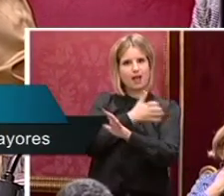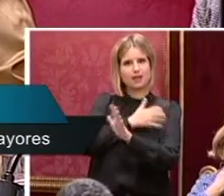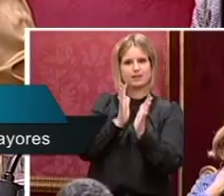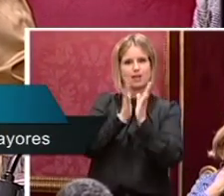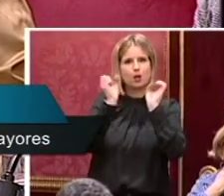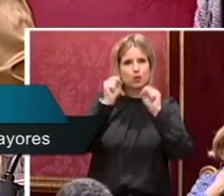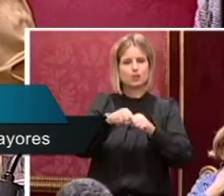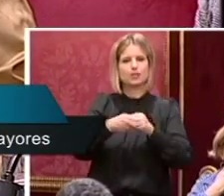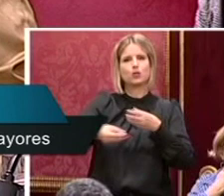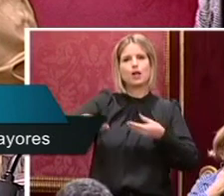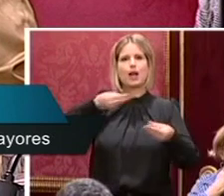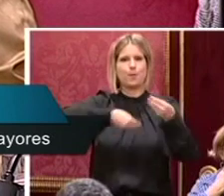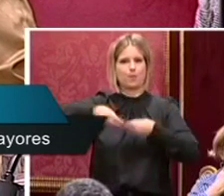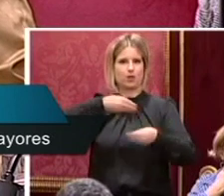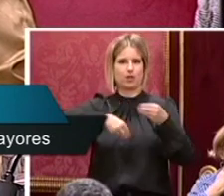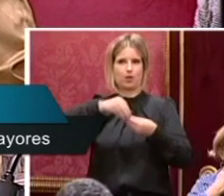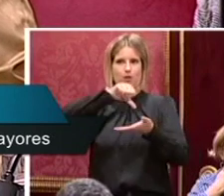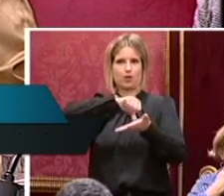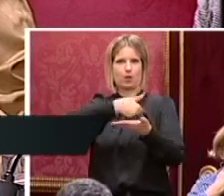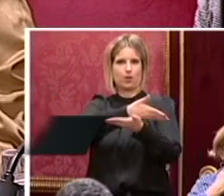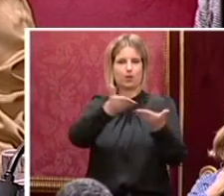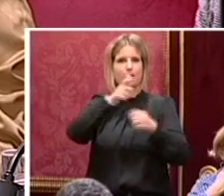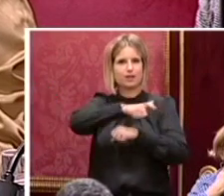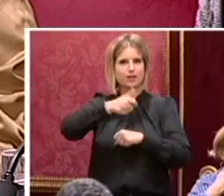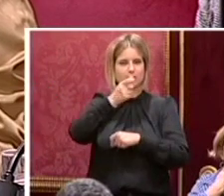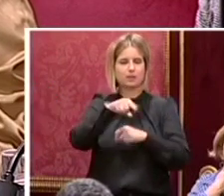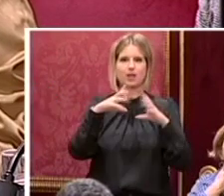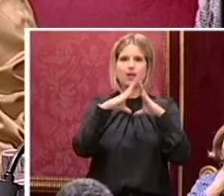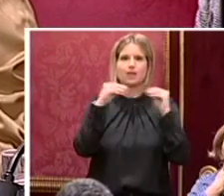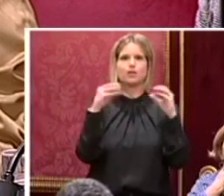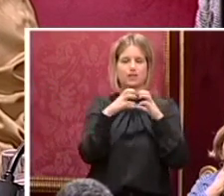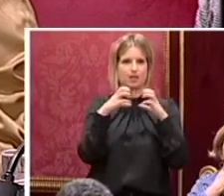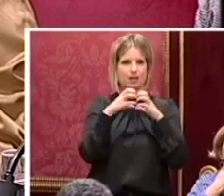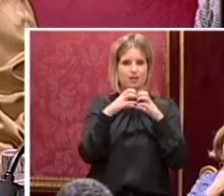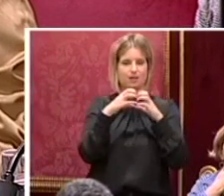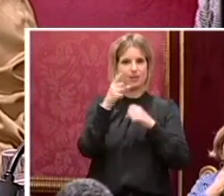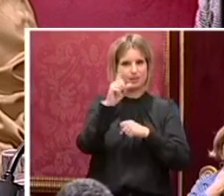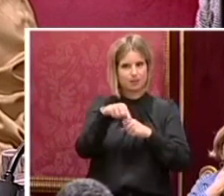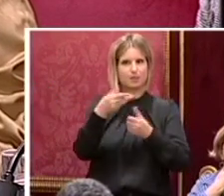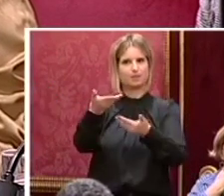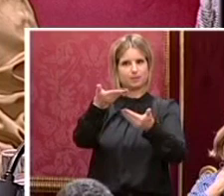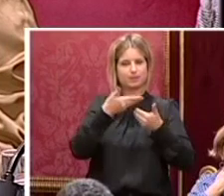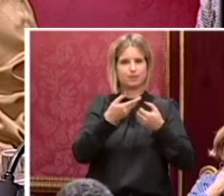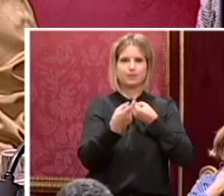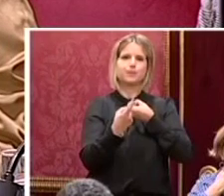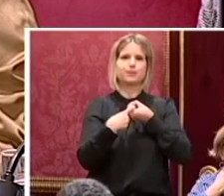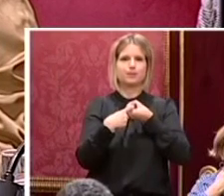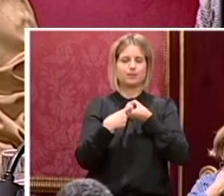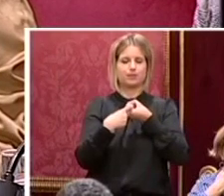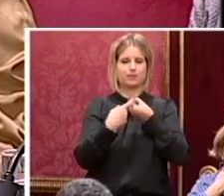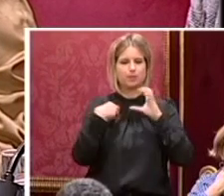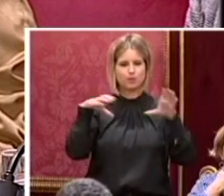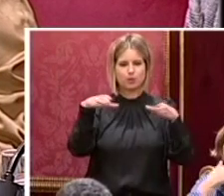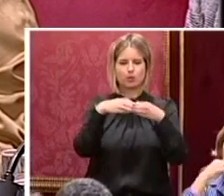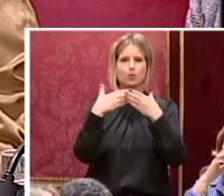aportación y elaboración de la ciudad, por supuesto de la universidad, a quien invitaremos a que forme parte del grupo de